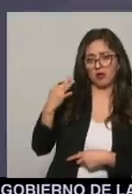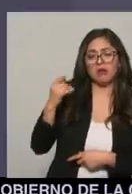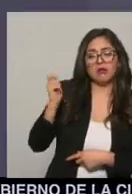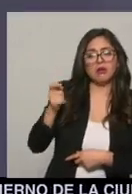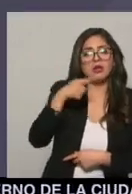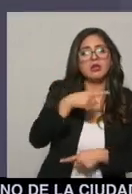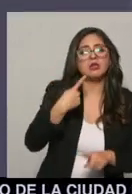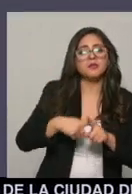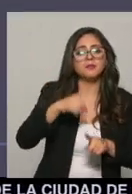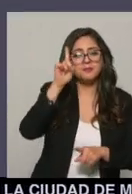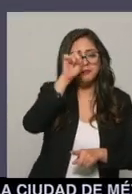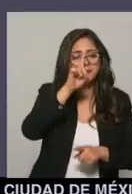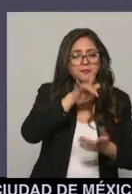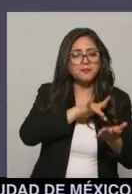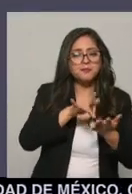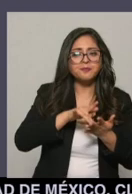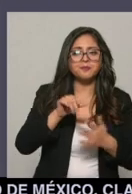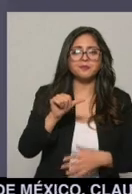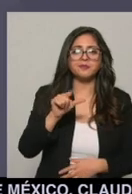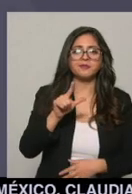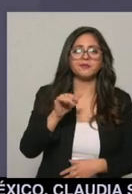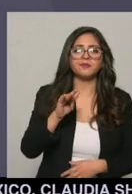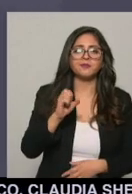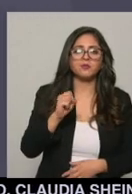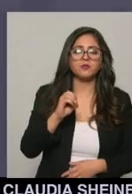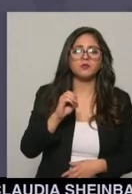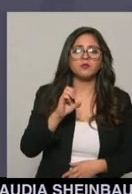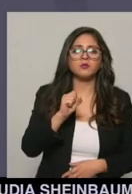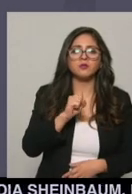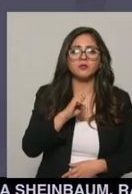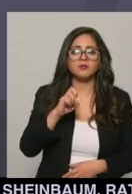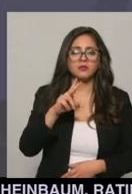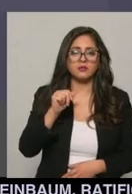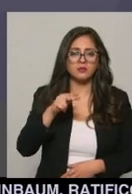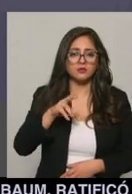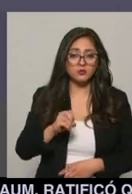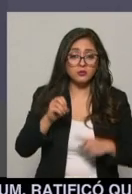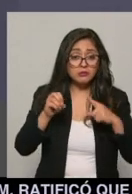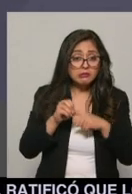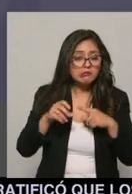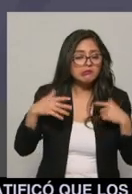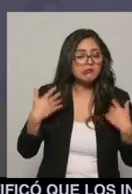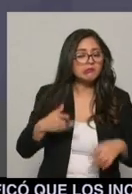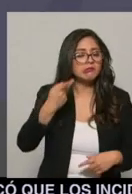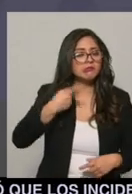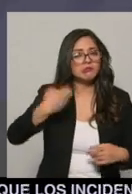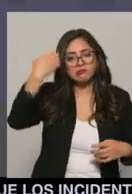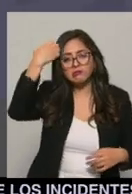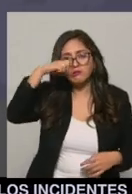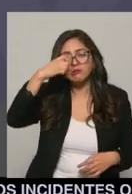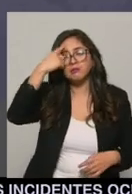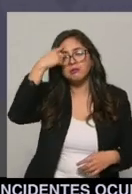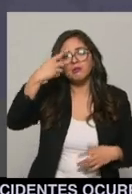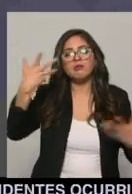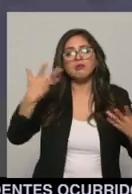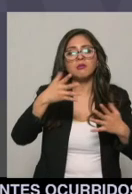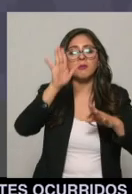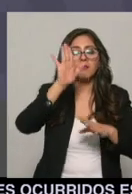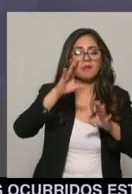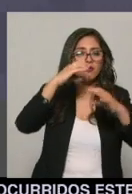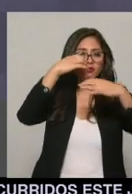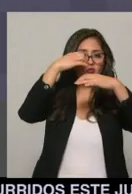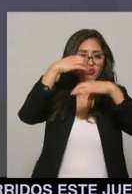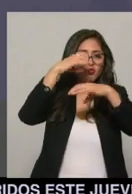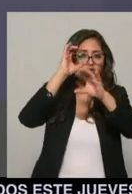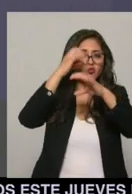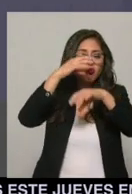del maestro Alfonso Serrano, que es como de los puntales para que este gran telescopio pudiera ser